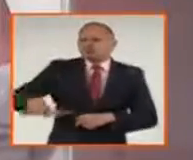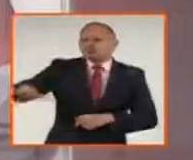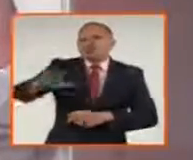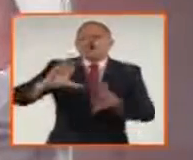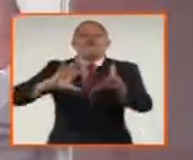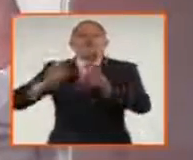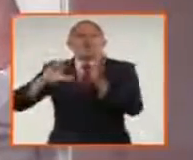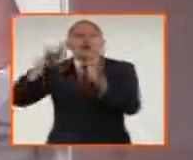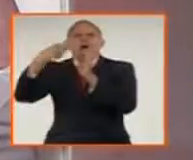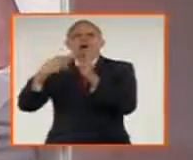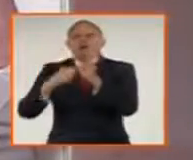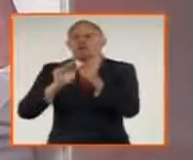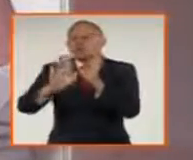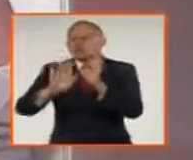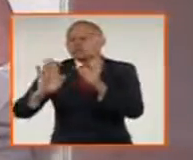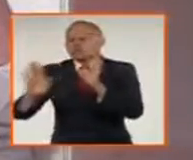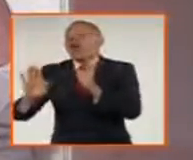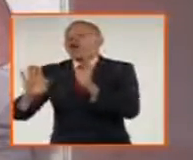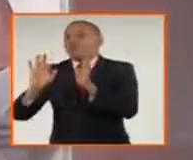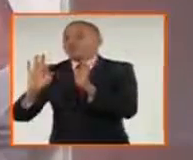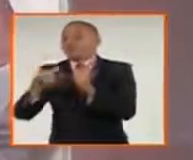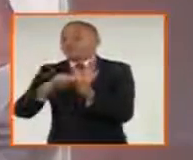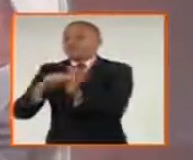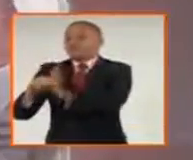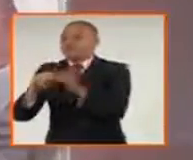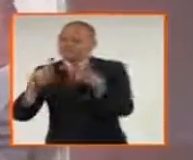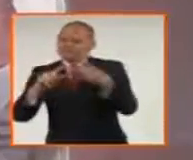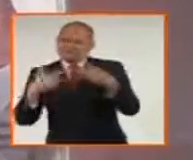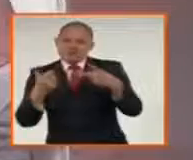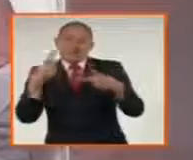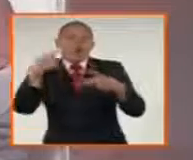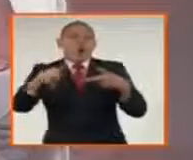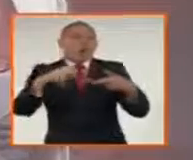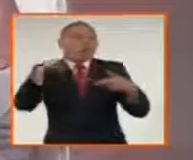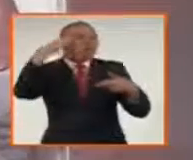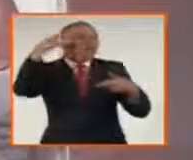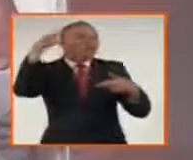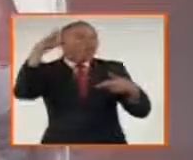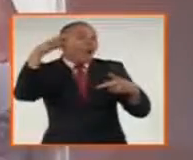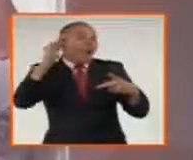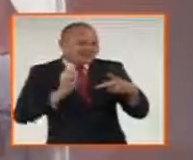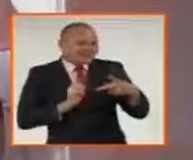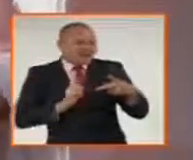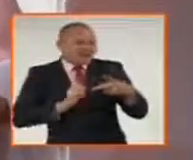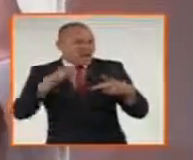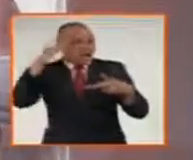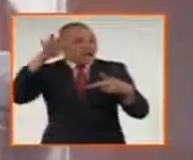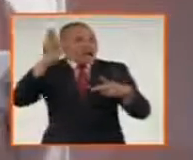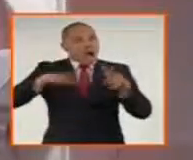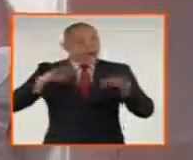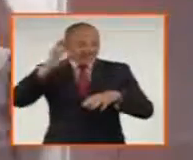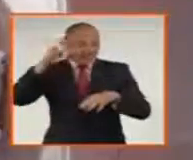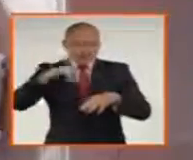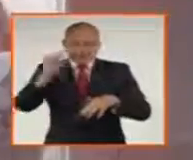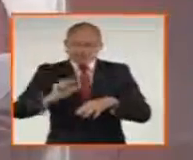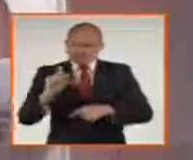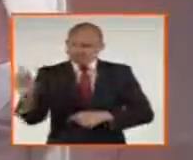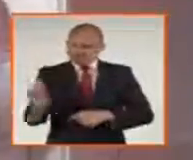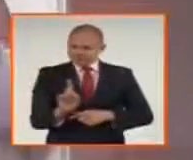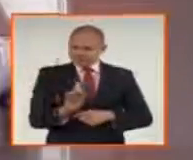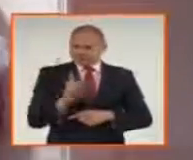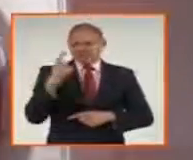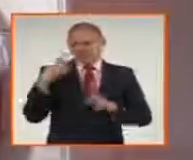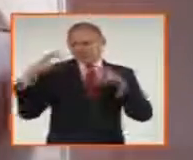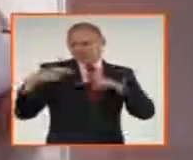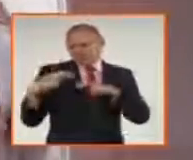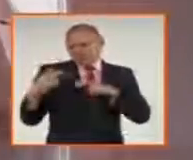reciben en sus consultas los conflictos familiares y que desde sus saberes, desde la psicología, la psiquiatría